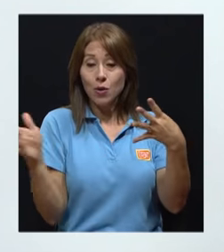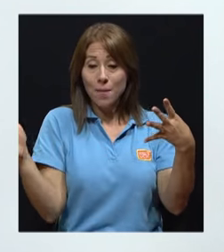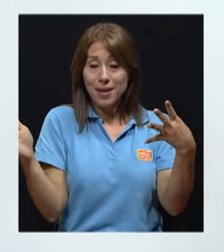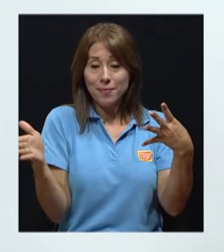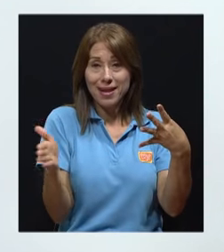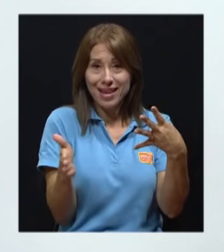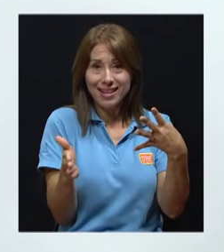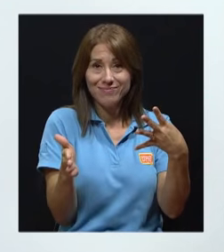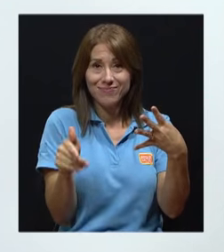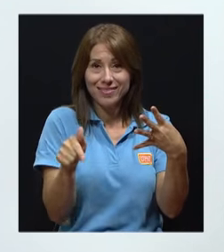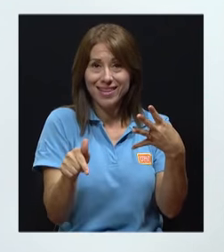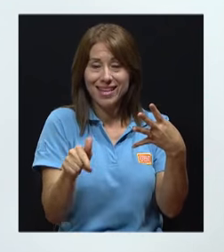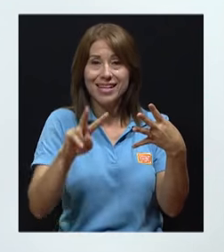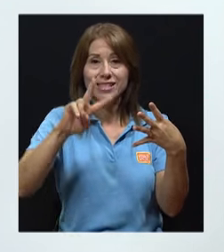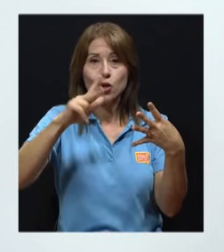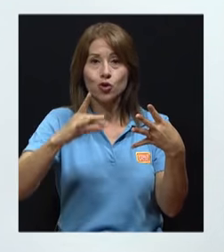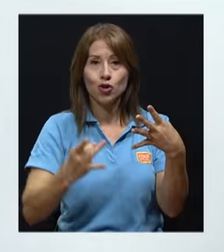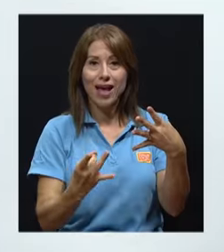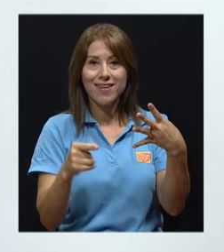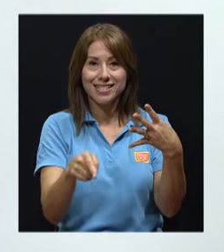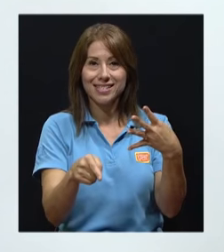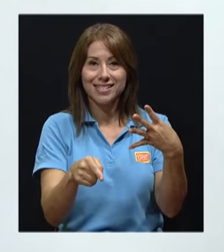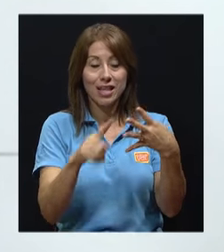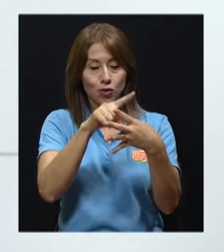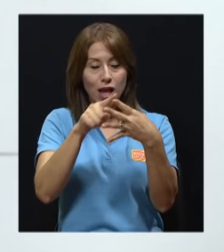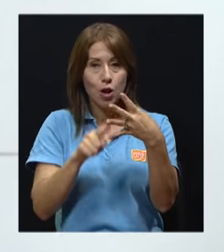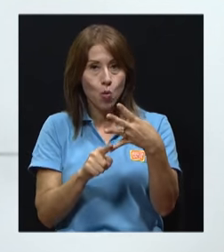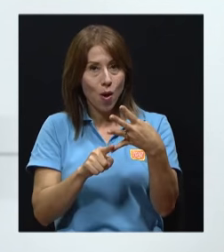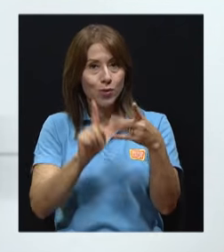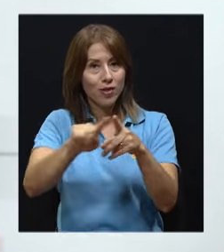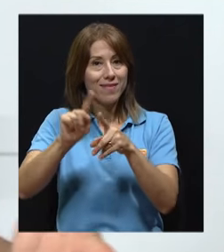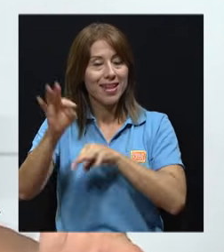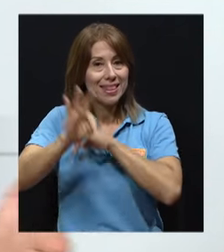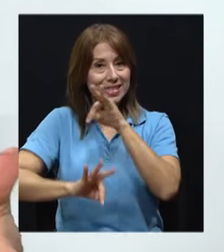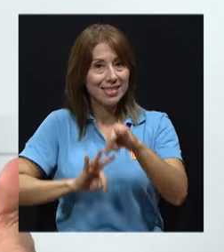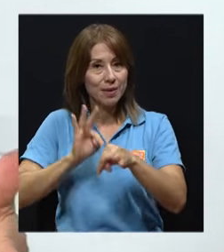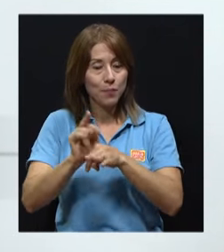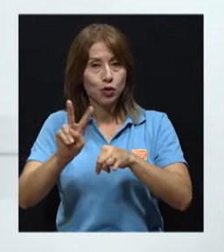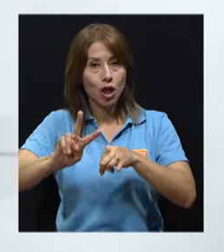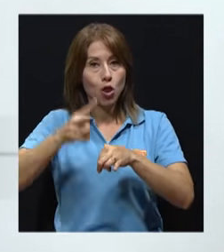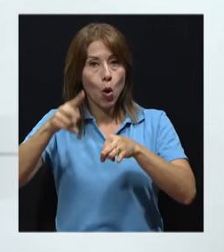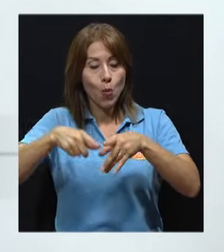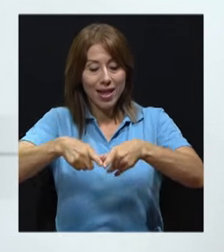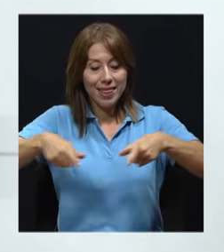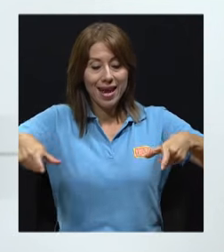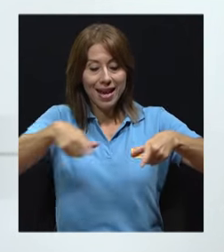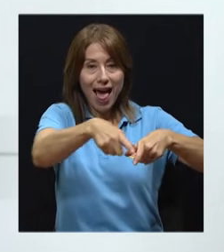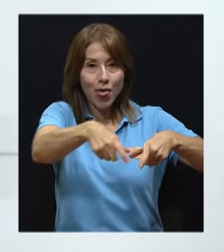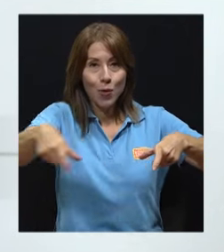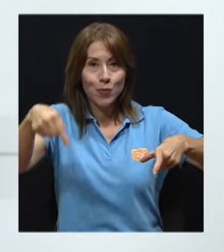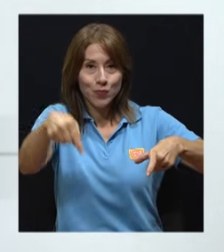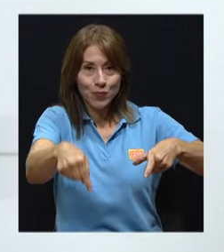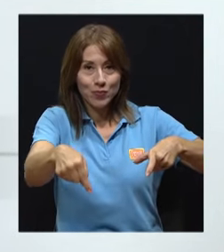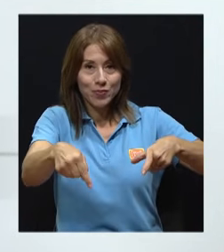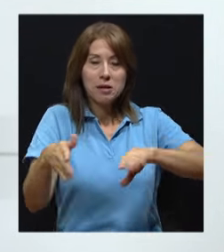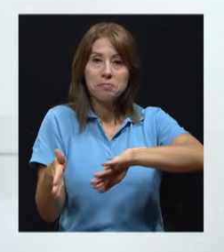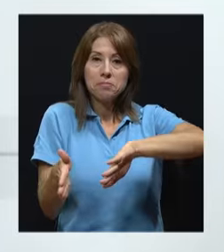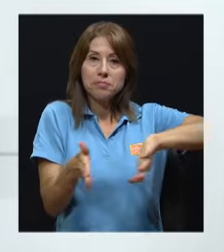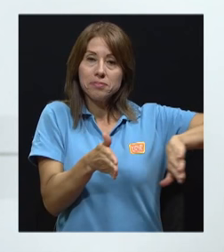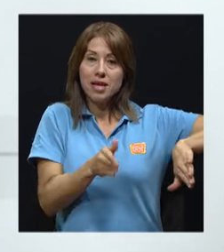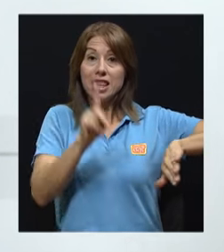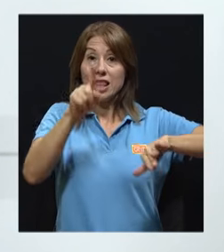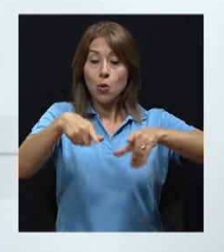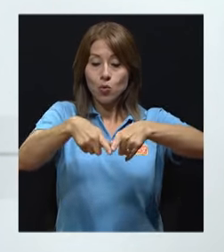la Marimba grande y hay ahora una variedad mucho más pequeña que el requinto que es de 2 octavas ent hay cuatro variedades